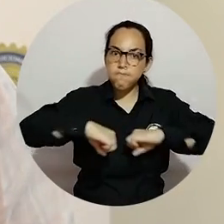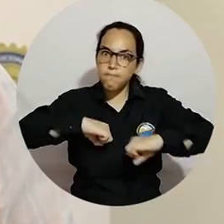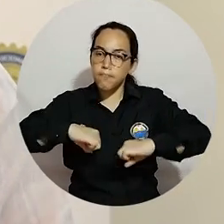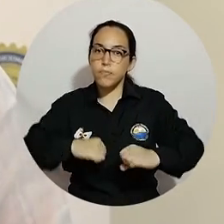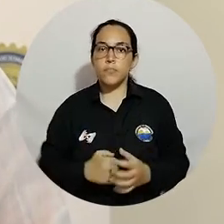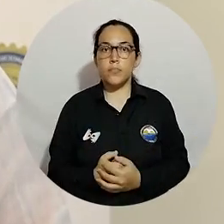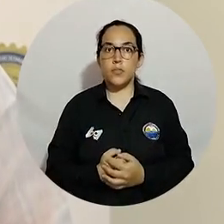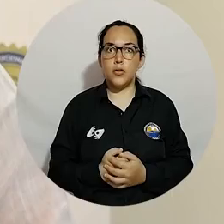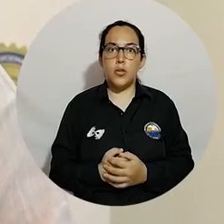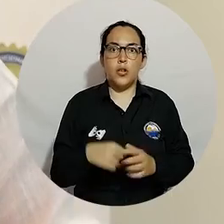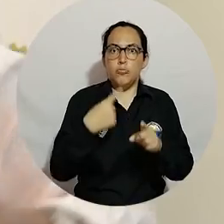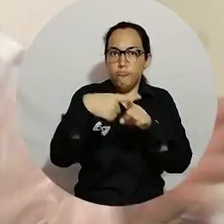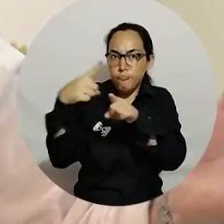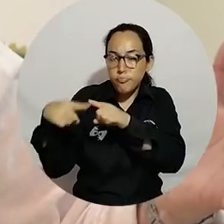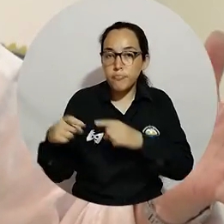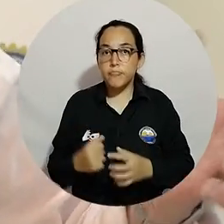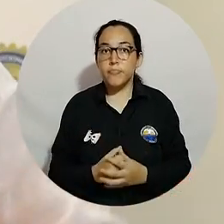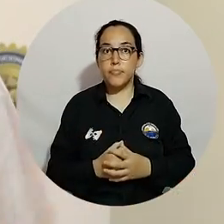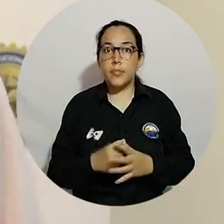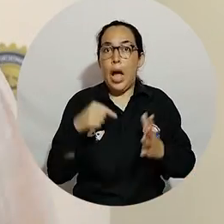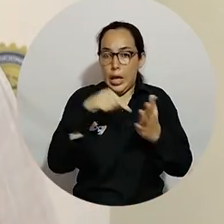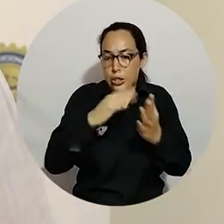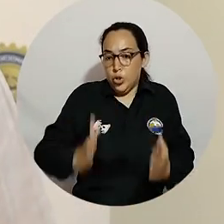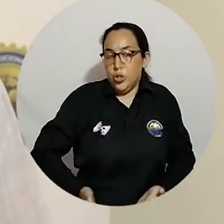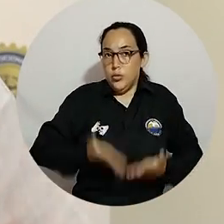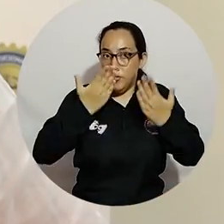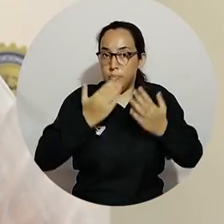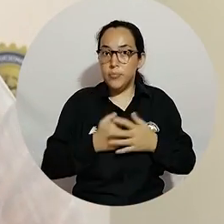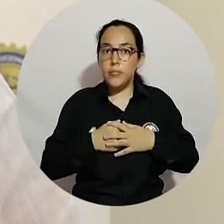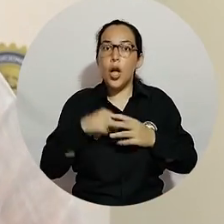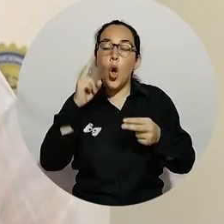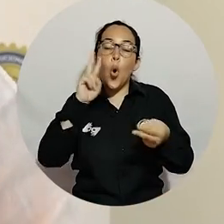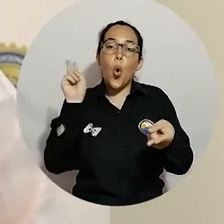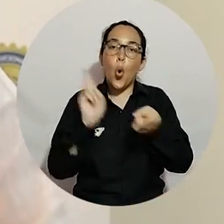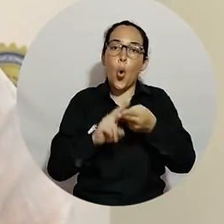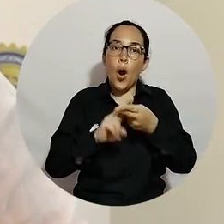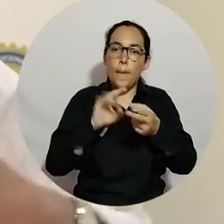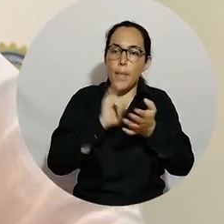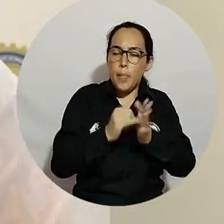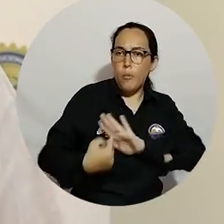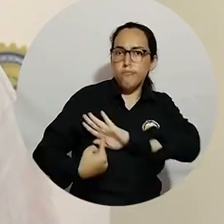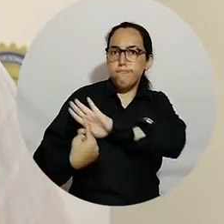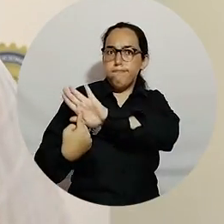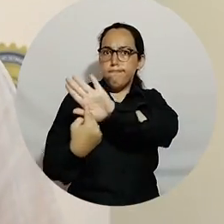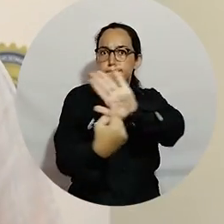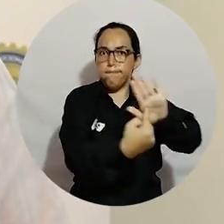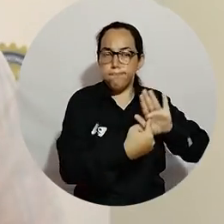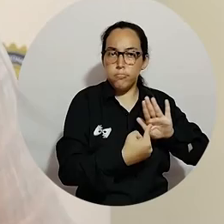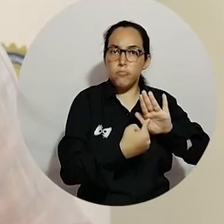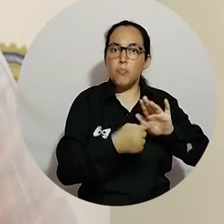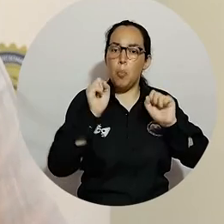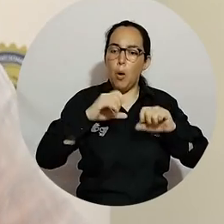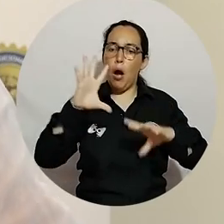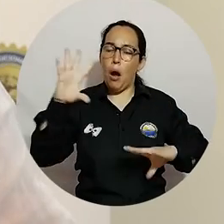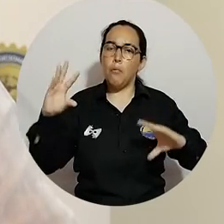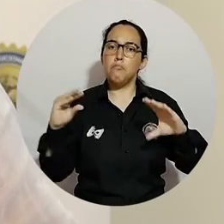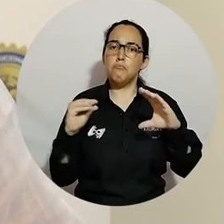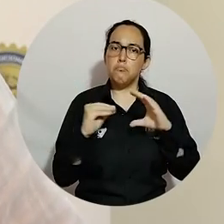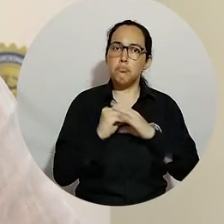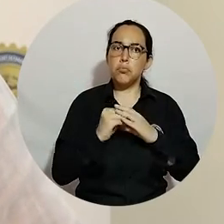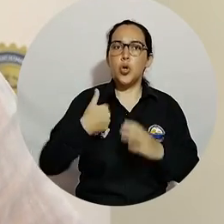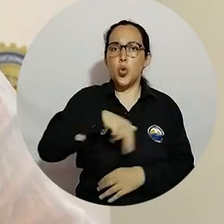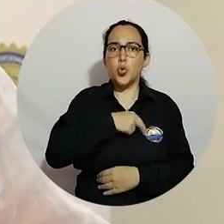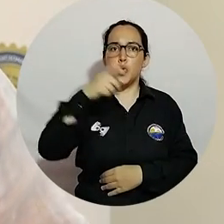la inclusión, con lo pluridiverso. Así somos nosotros, o sea, y que nos conozcan de esa manera y que pueda ser adaptativo